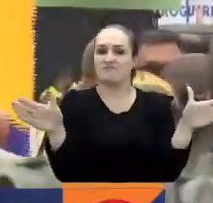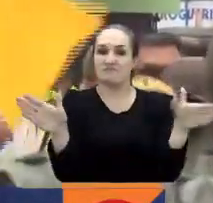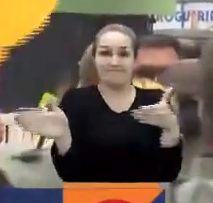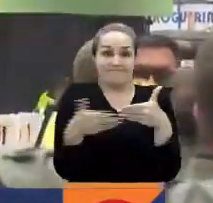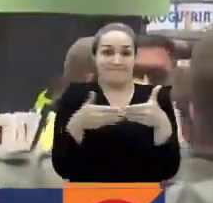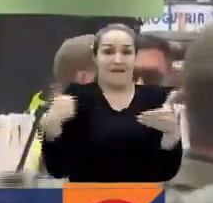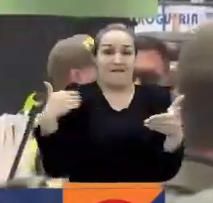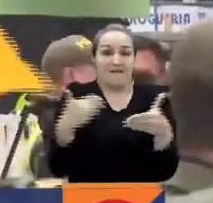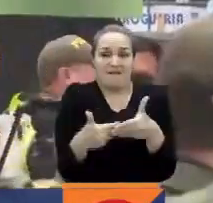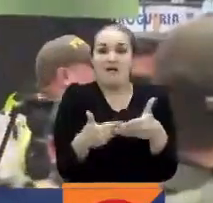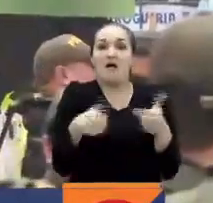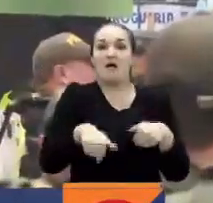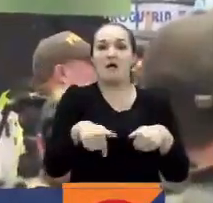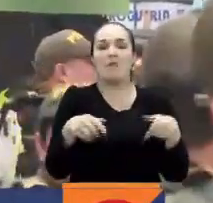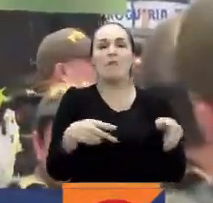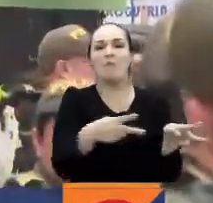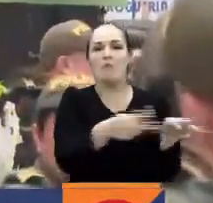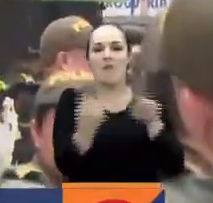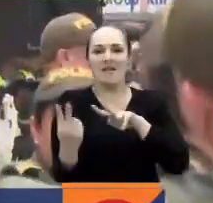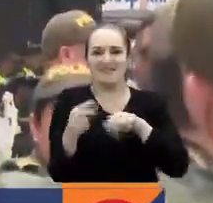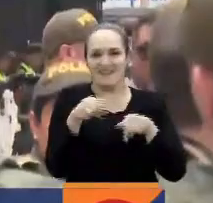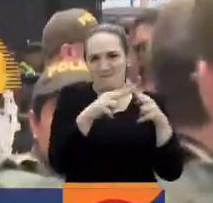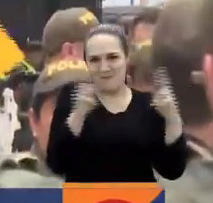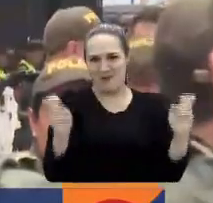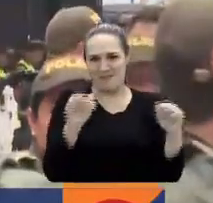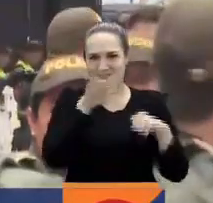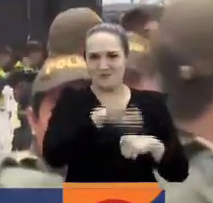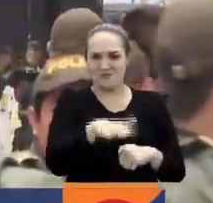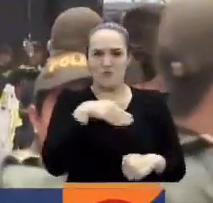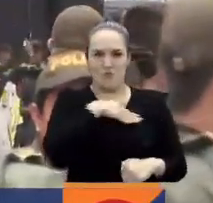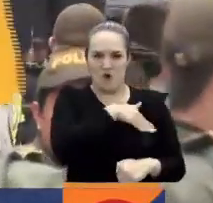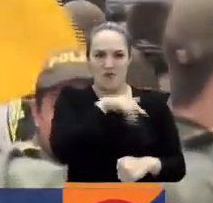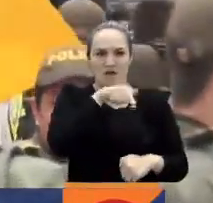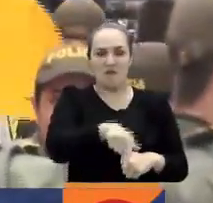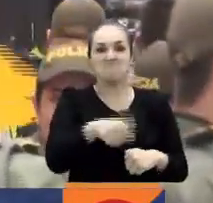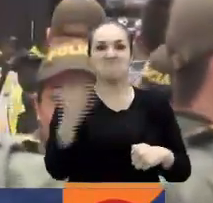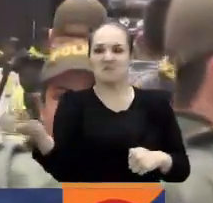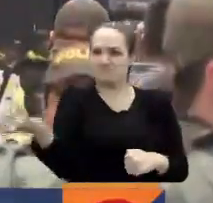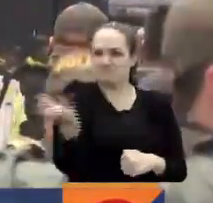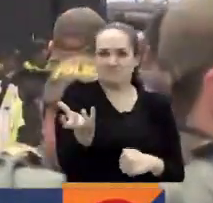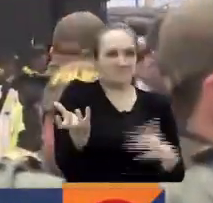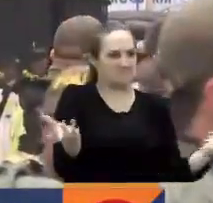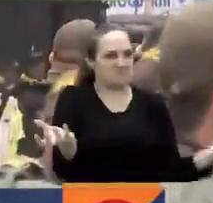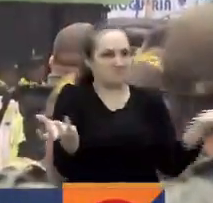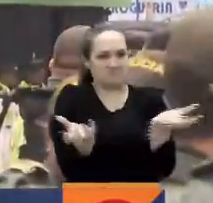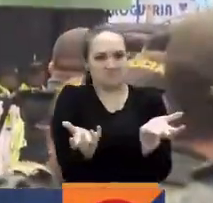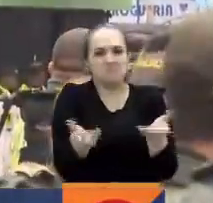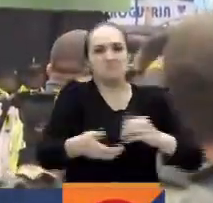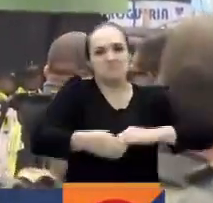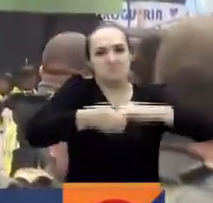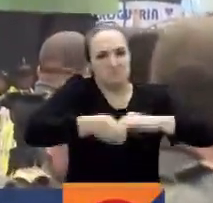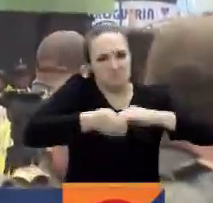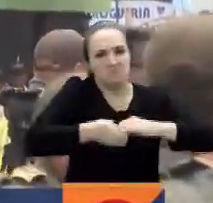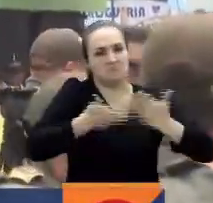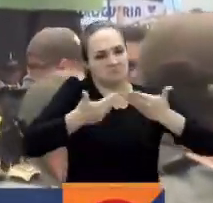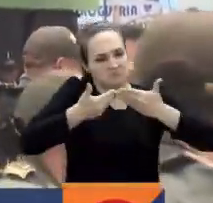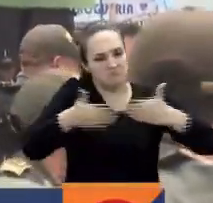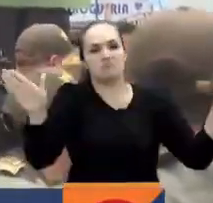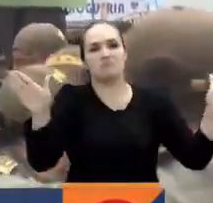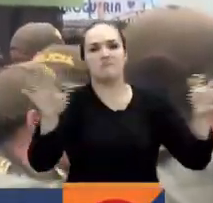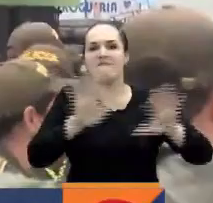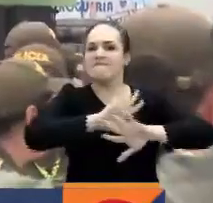internacional Simón Bolívar vimos a las dos delegaciones, ese intercambio diplomático entre las dos naciones para dar fin